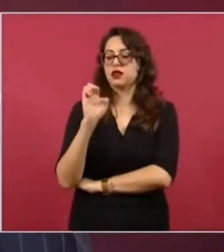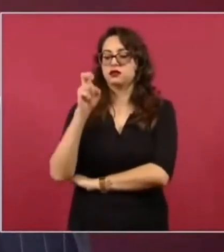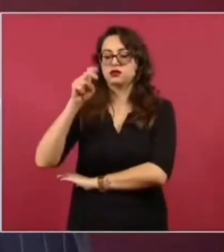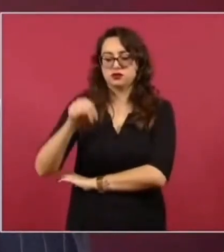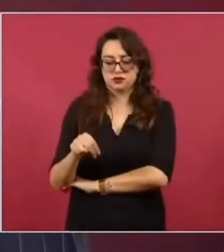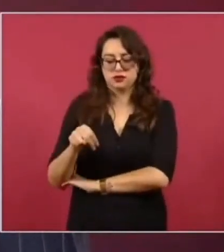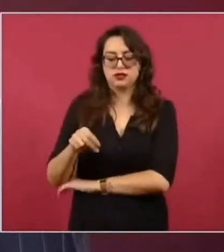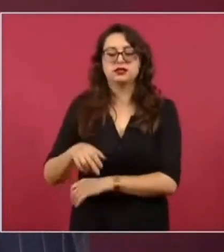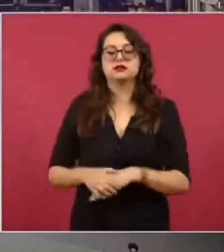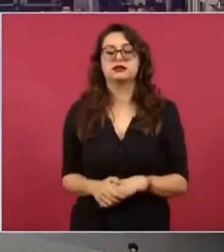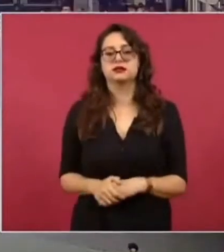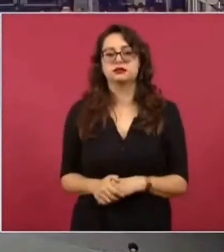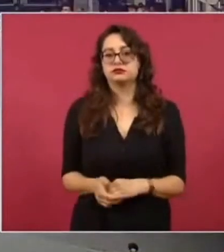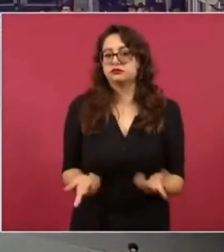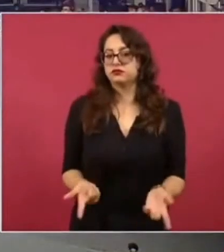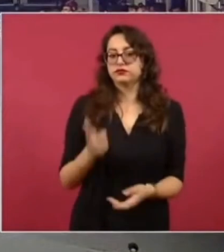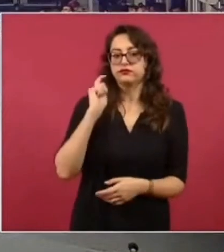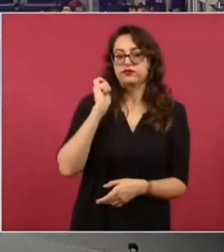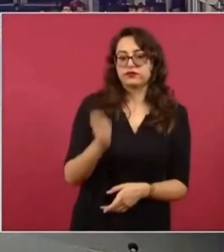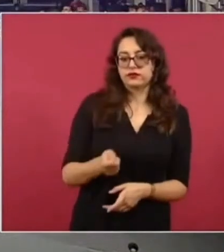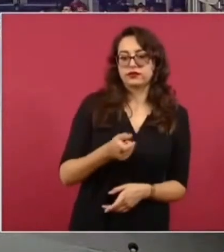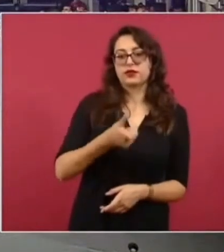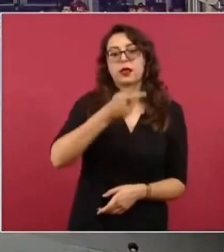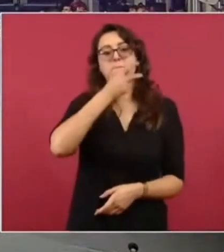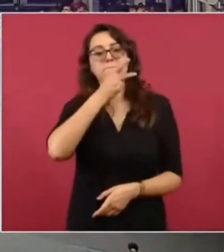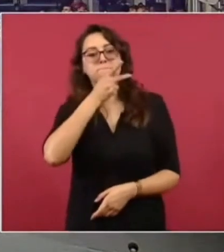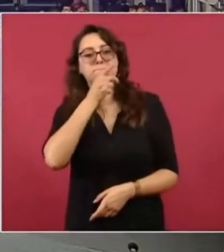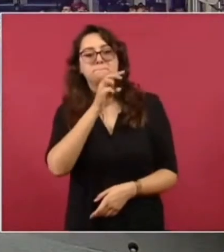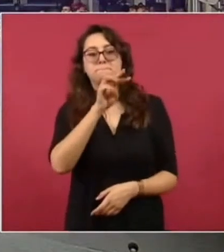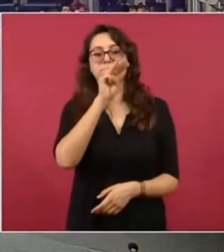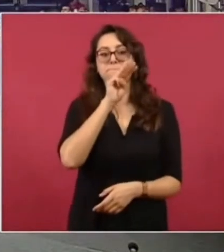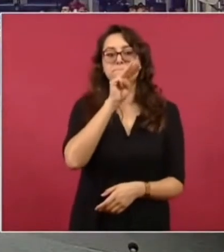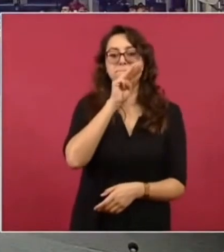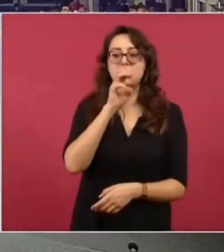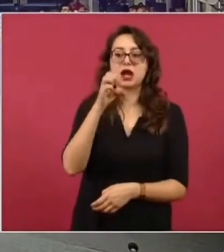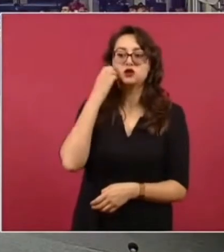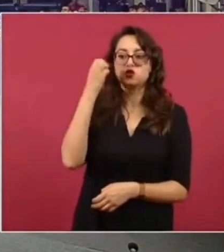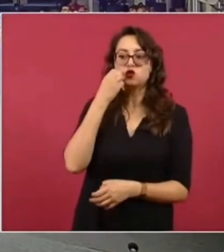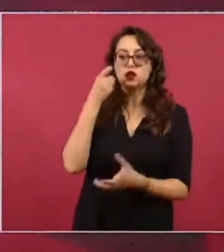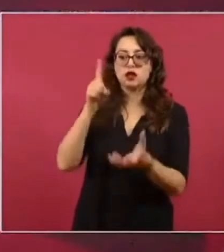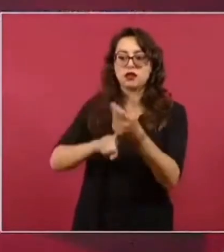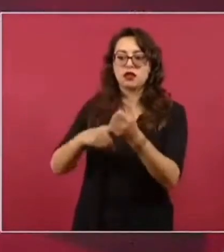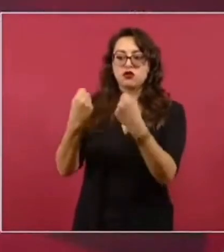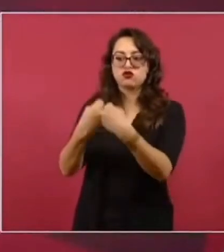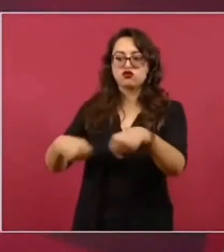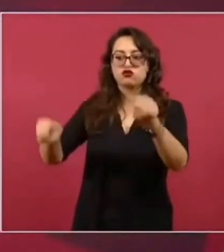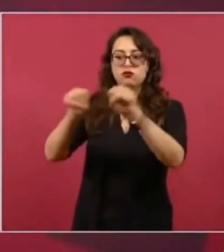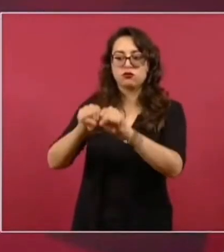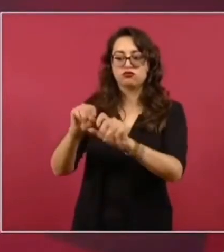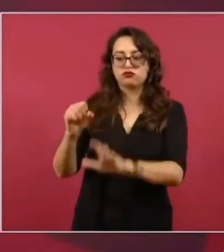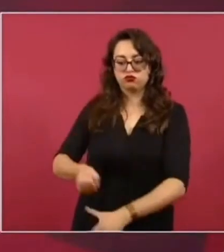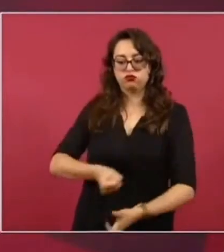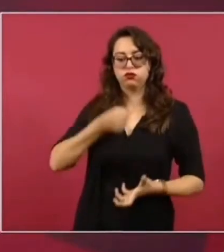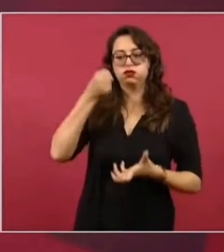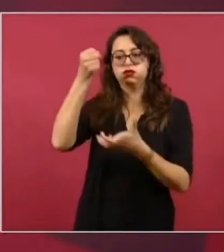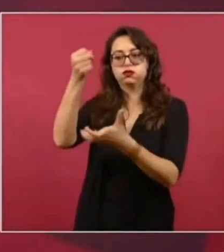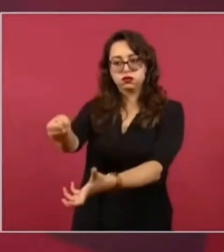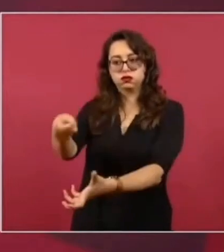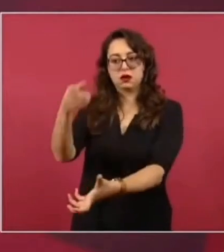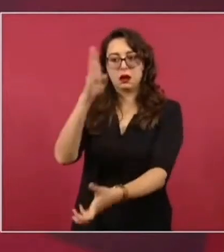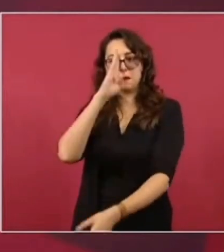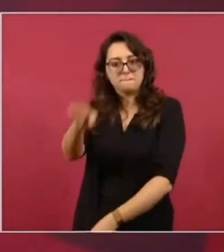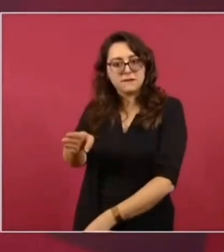las sociedades de padres y de madres de familias un presupuesto para el